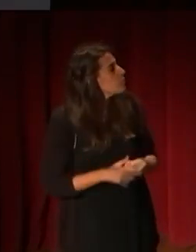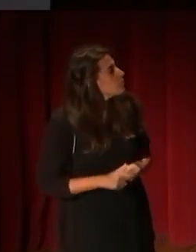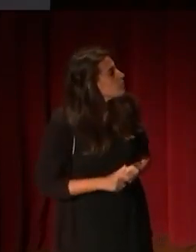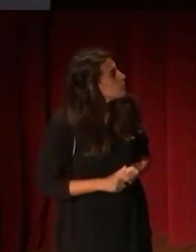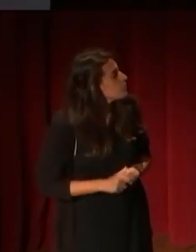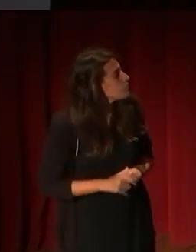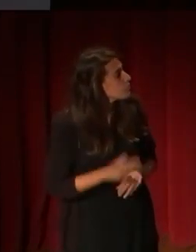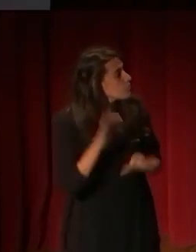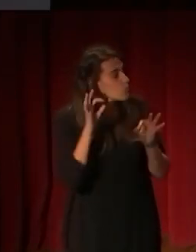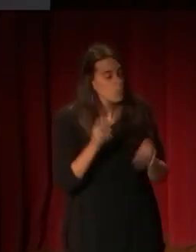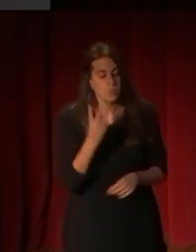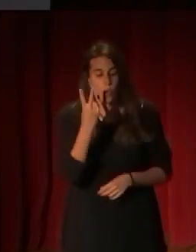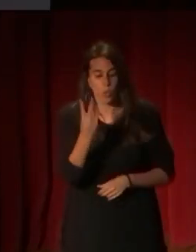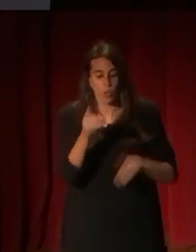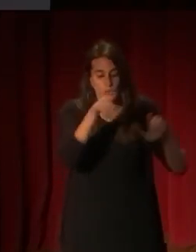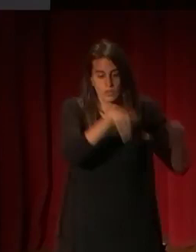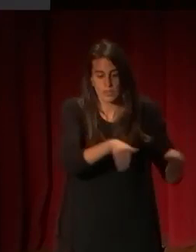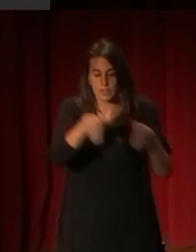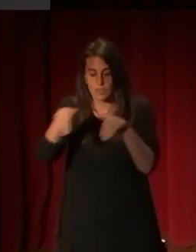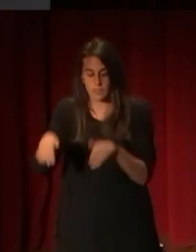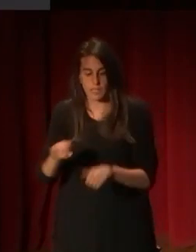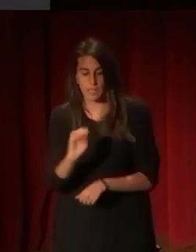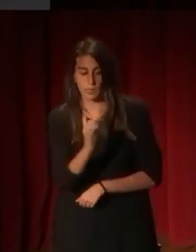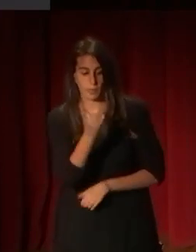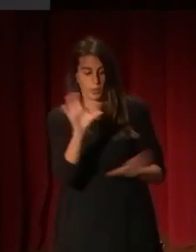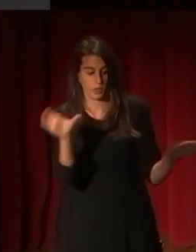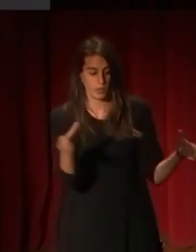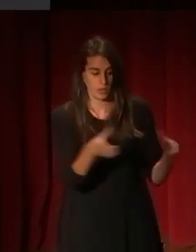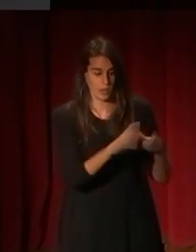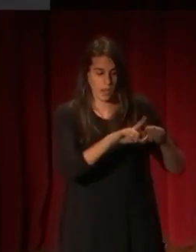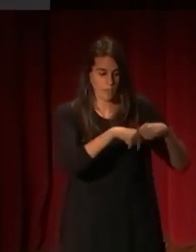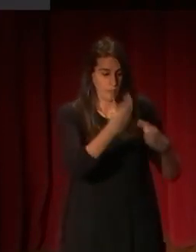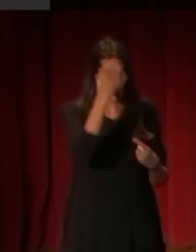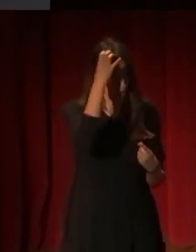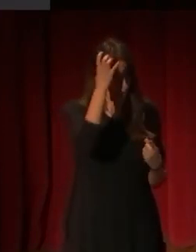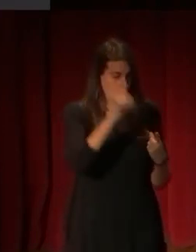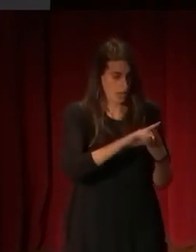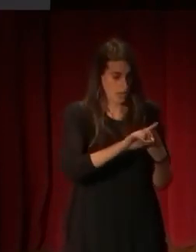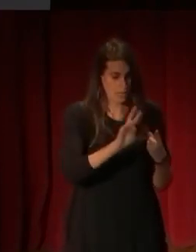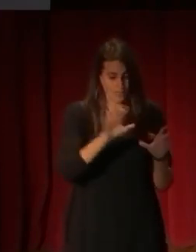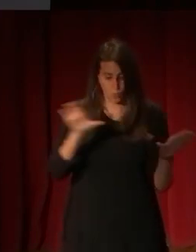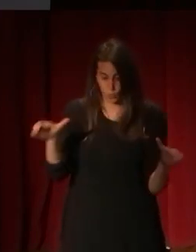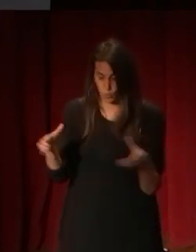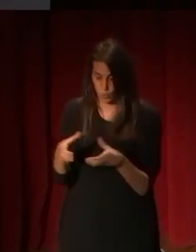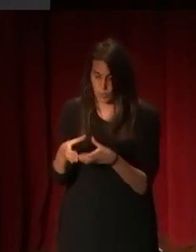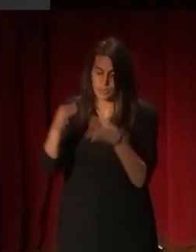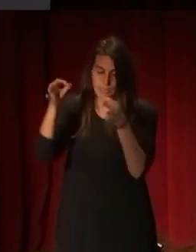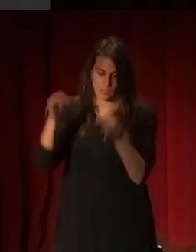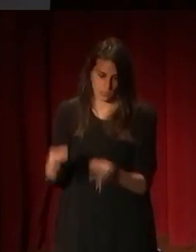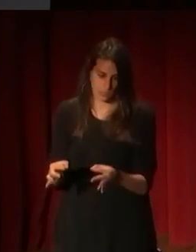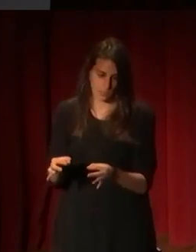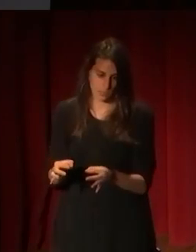provisionalmente dos palcos uno para alojar a la familia real y otro para los ya